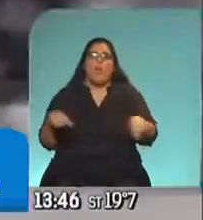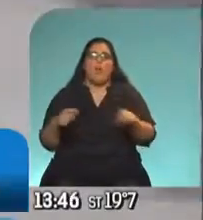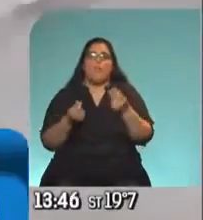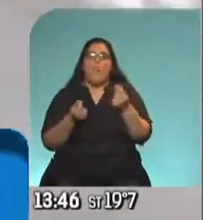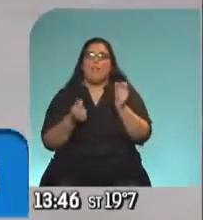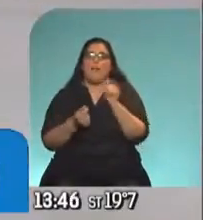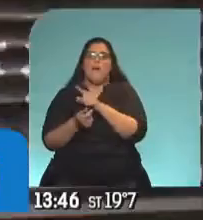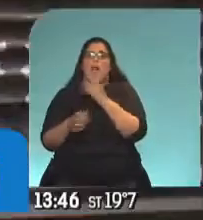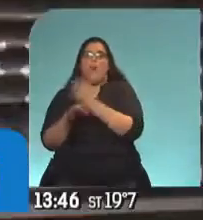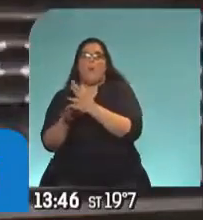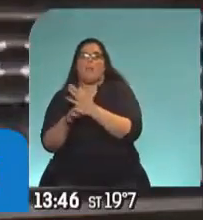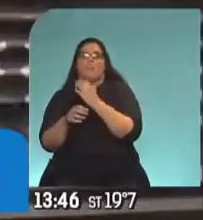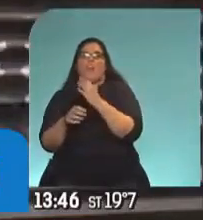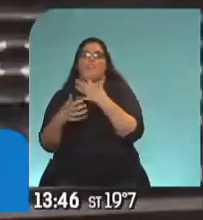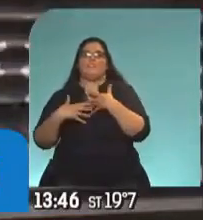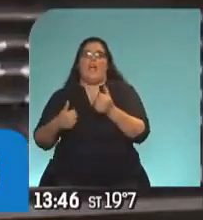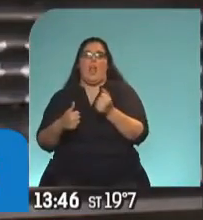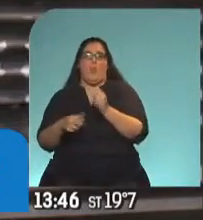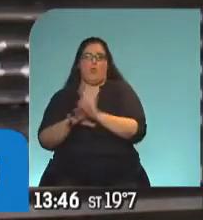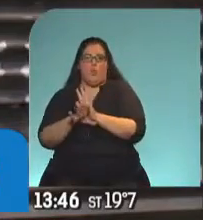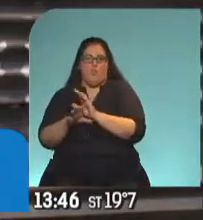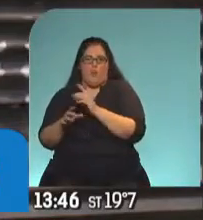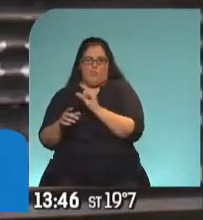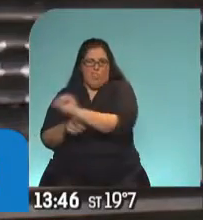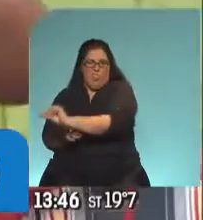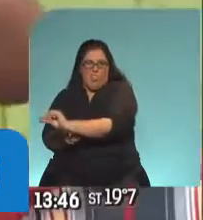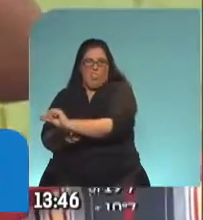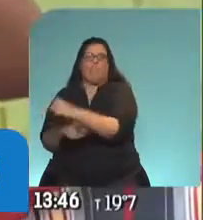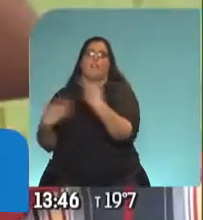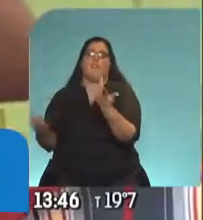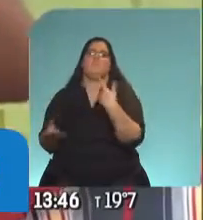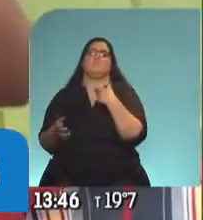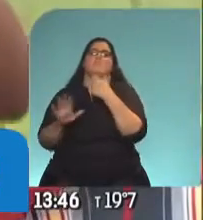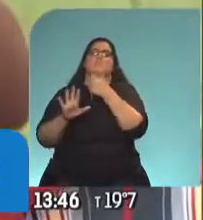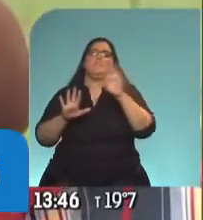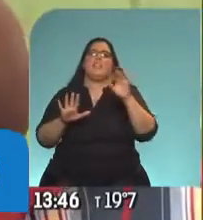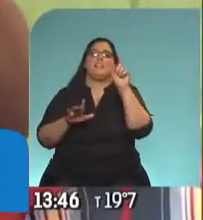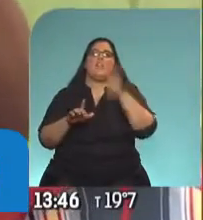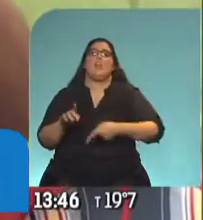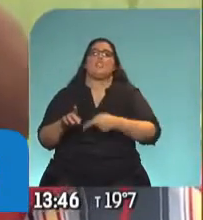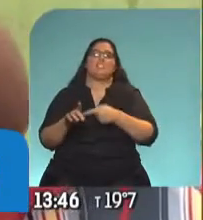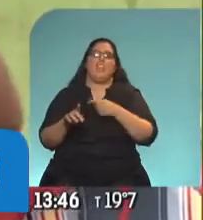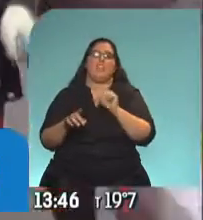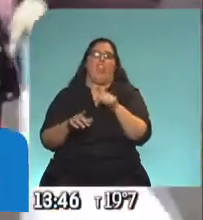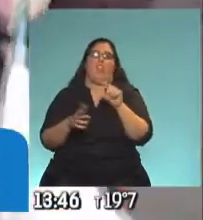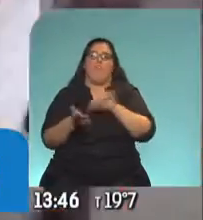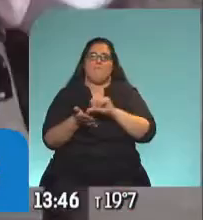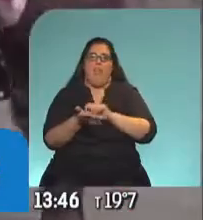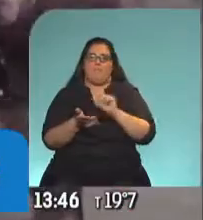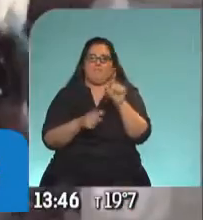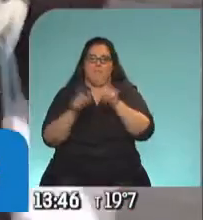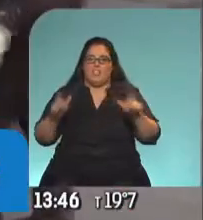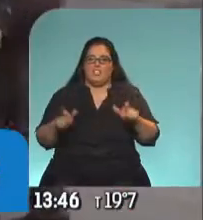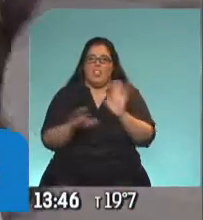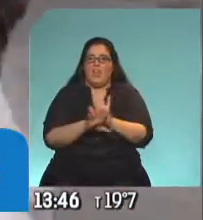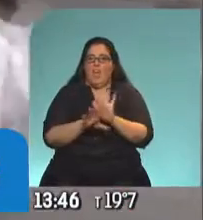ovalle director del sistema penitenciario 5 joviel acevedo sindicato de maestros